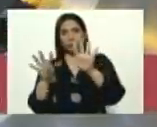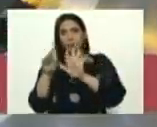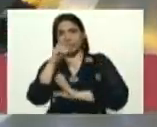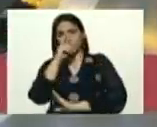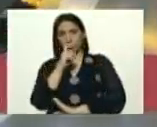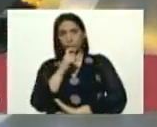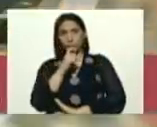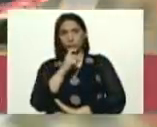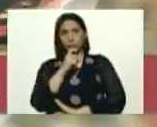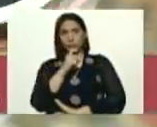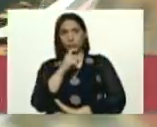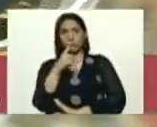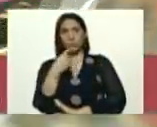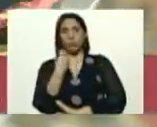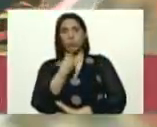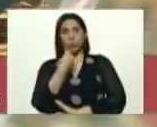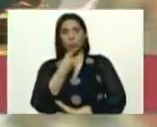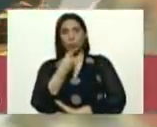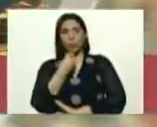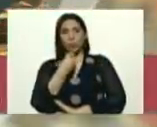años y un adolescente